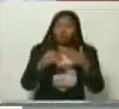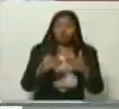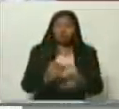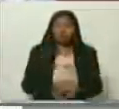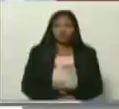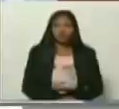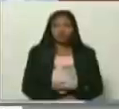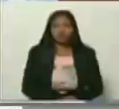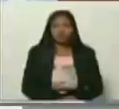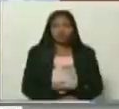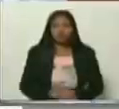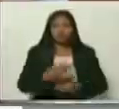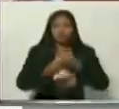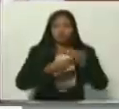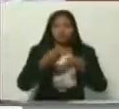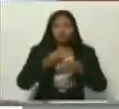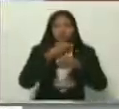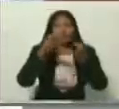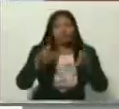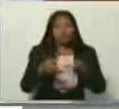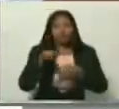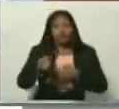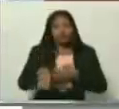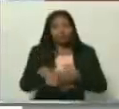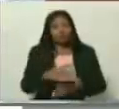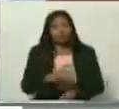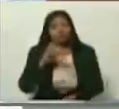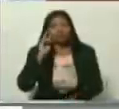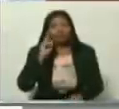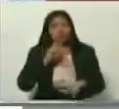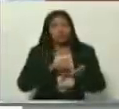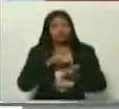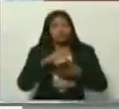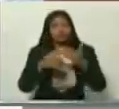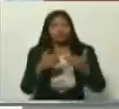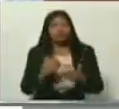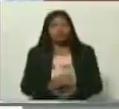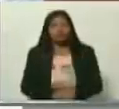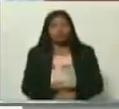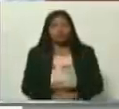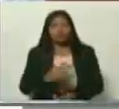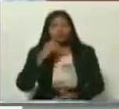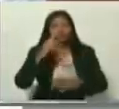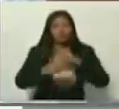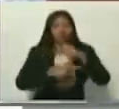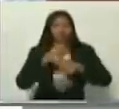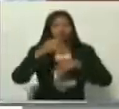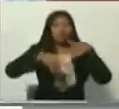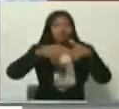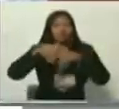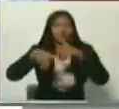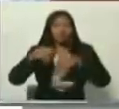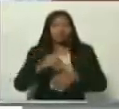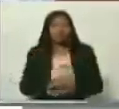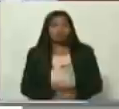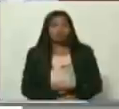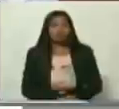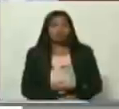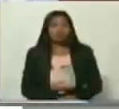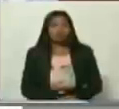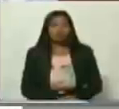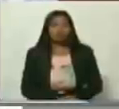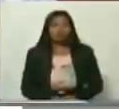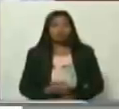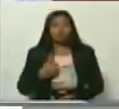yo como gobernador del estado y candidato en ese proceso electoral, me